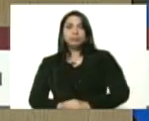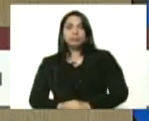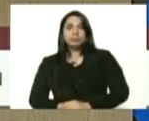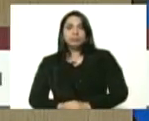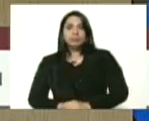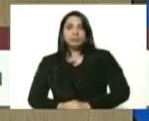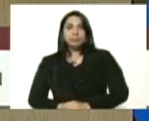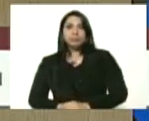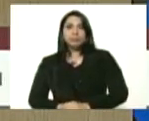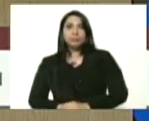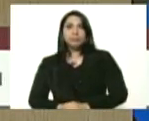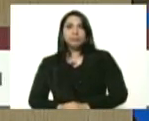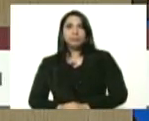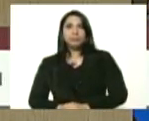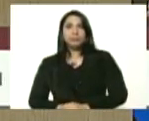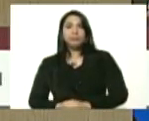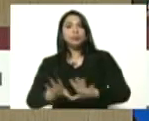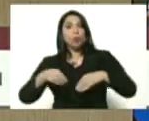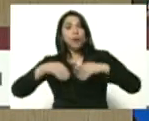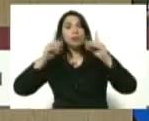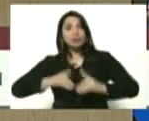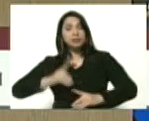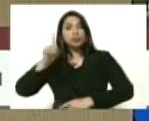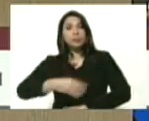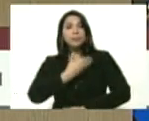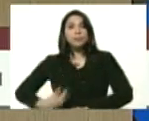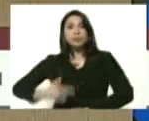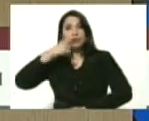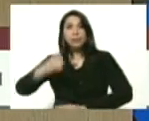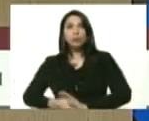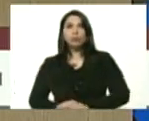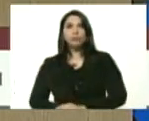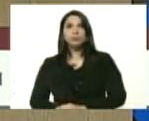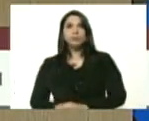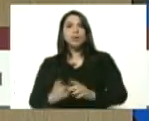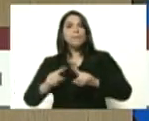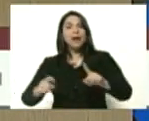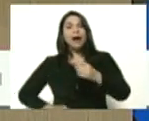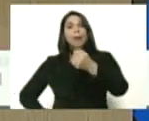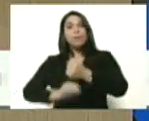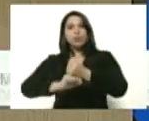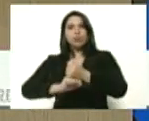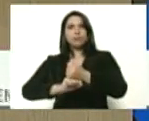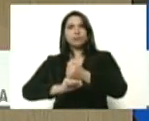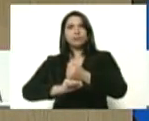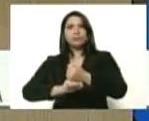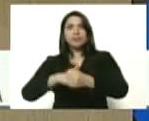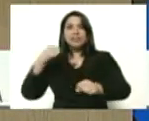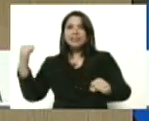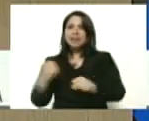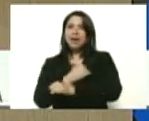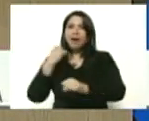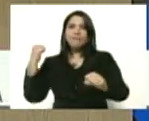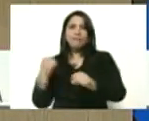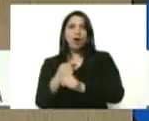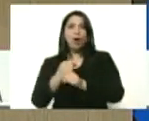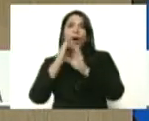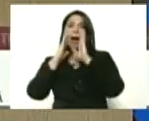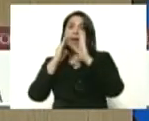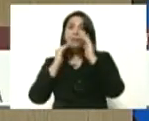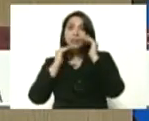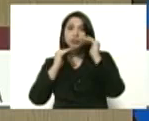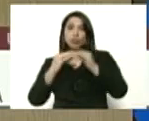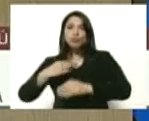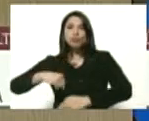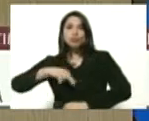Y ha tomado la decisión el presidente Maduro también para apoyar a estas labores de atención de